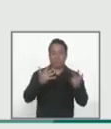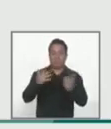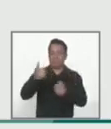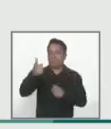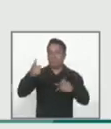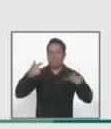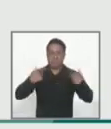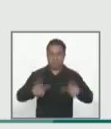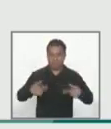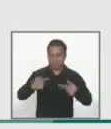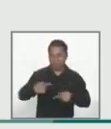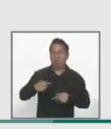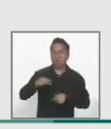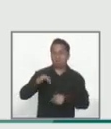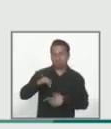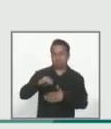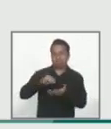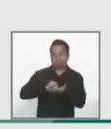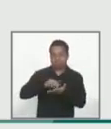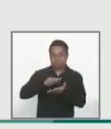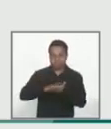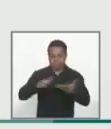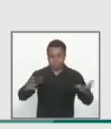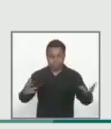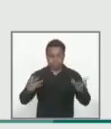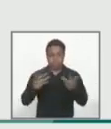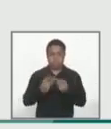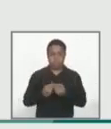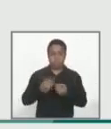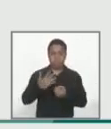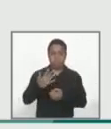543.806 casos confirmados, con un total de